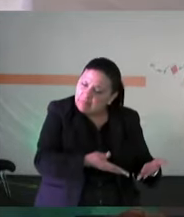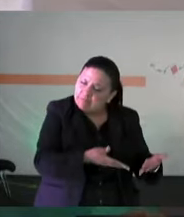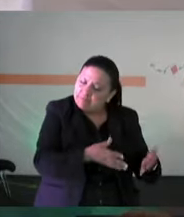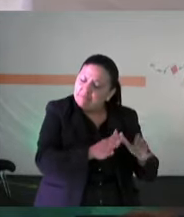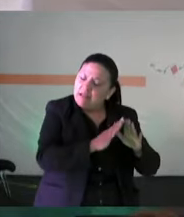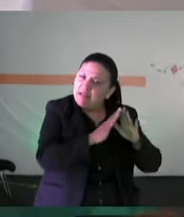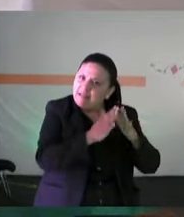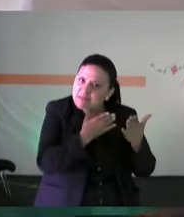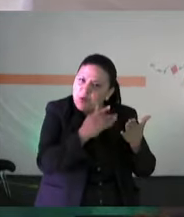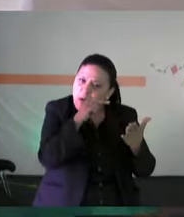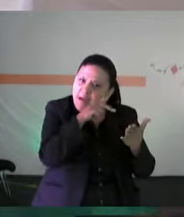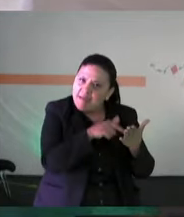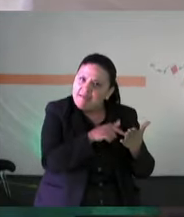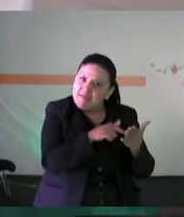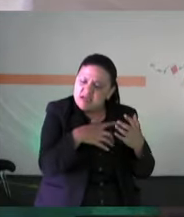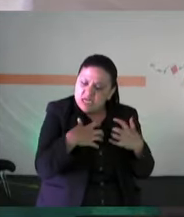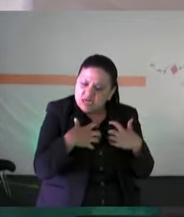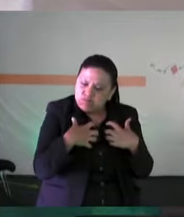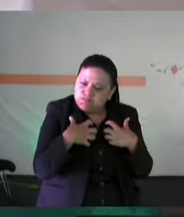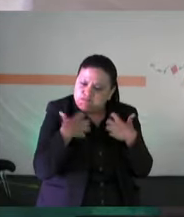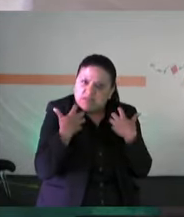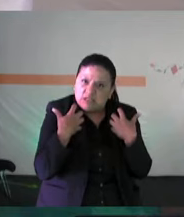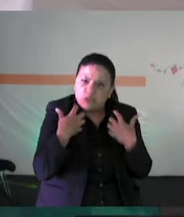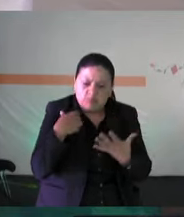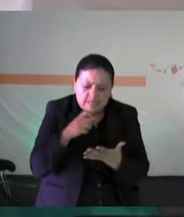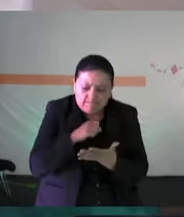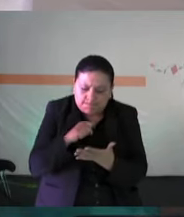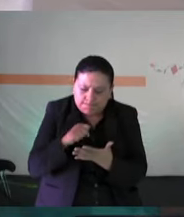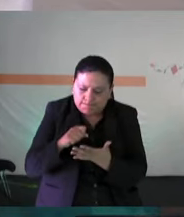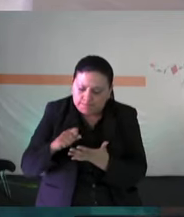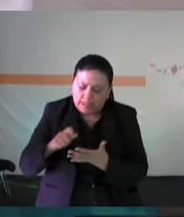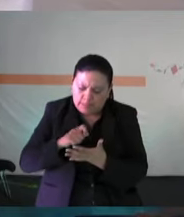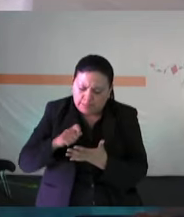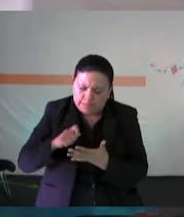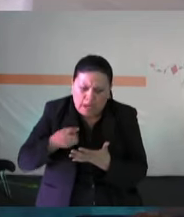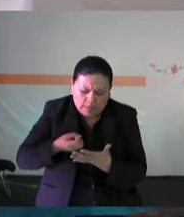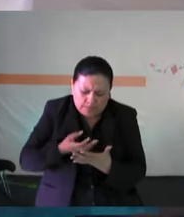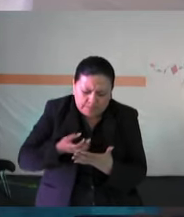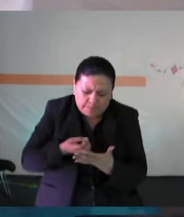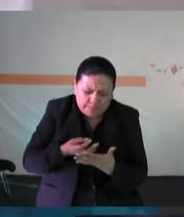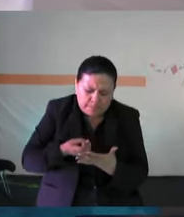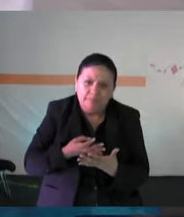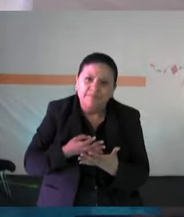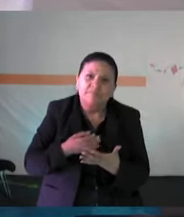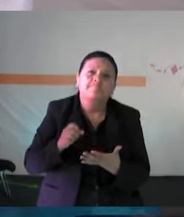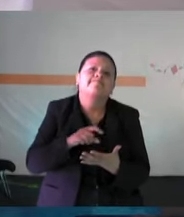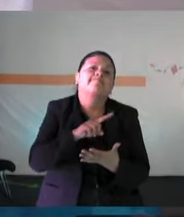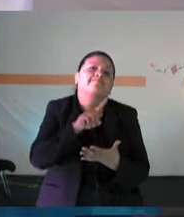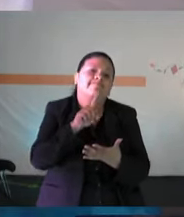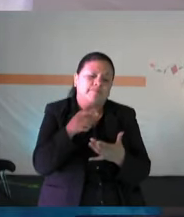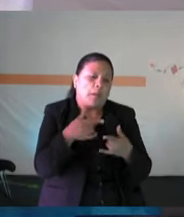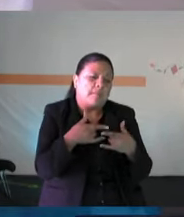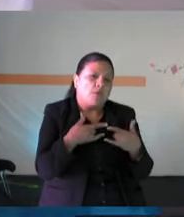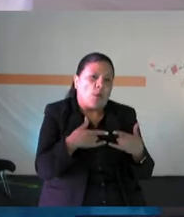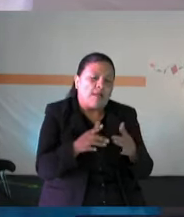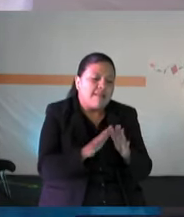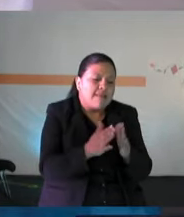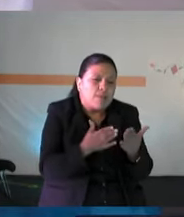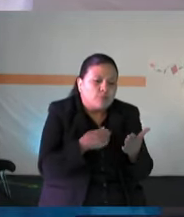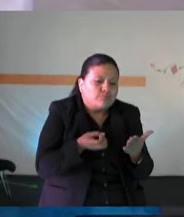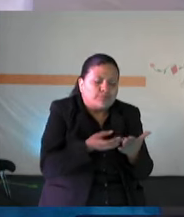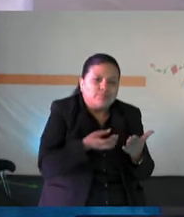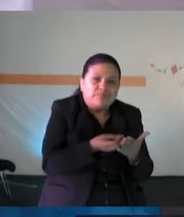aquí está furia convertida en palabras, cuentos y libros finalmente. Yo siento furia, o sea,